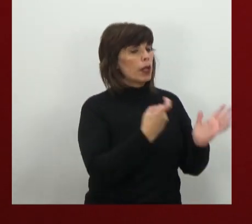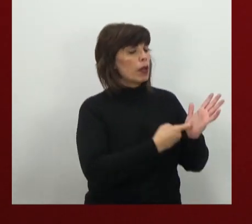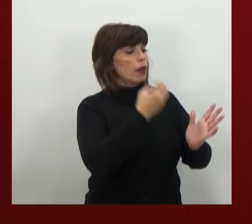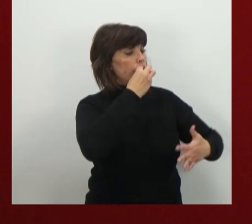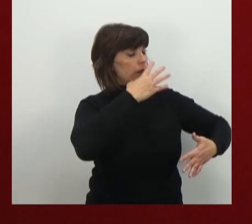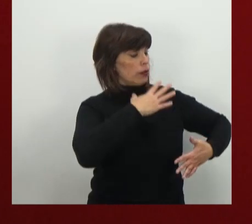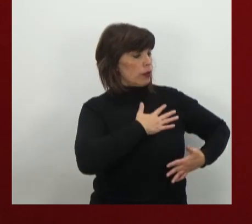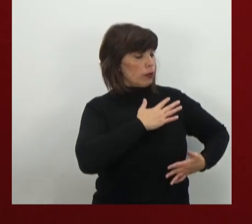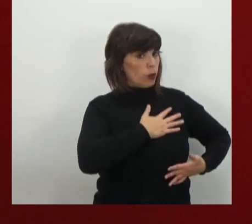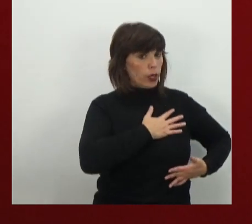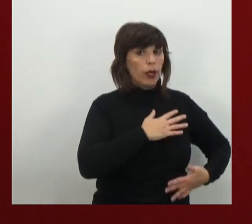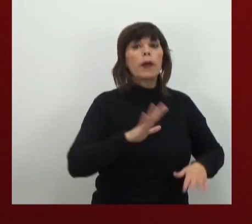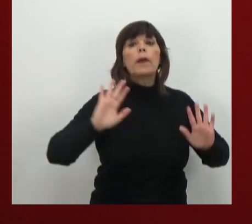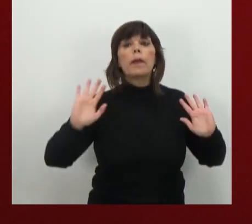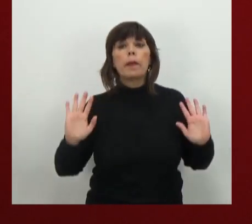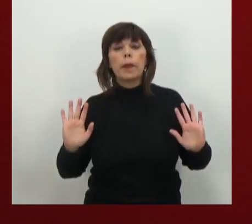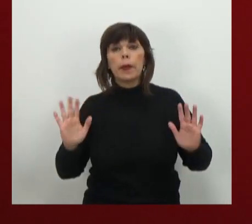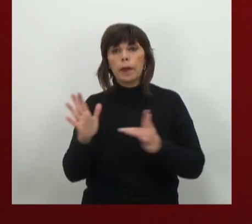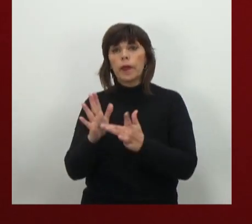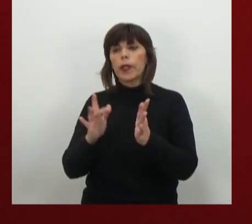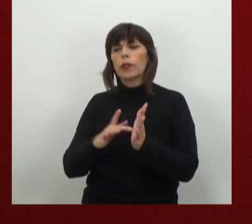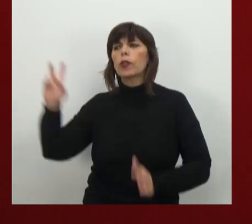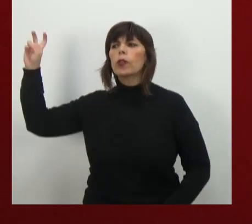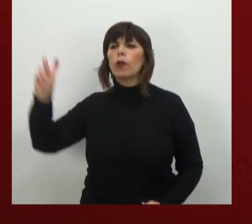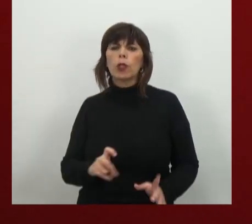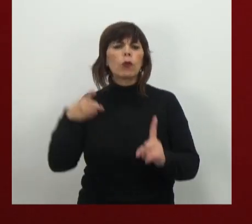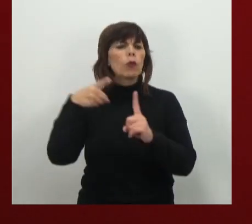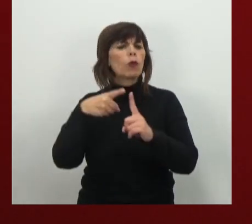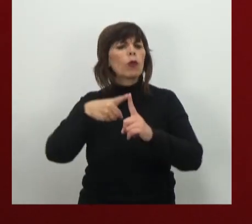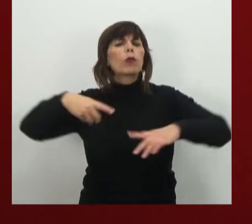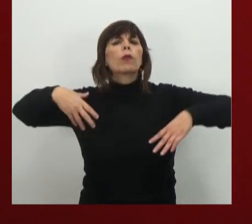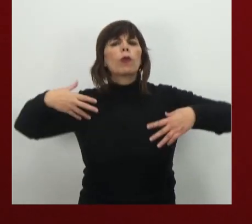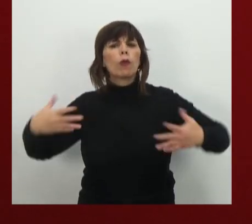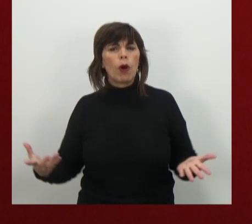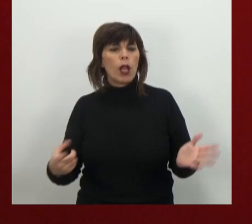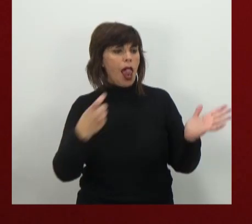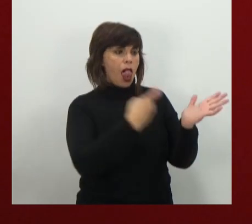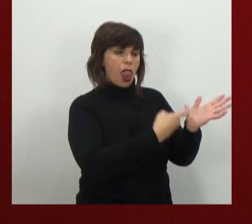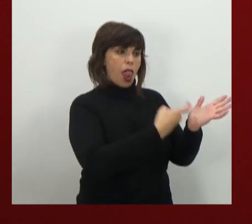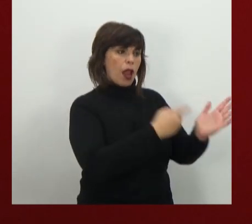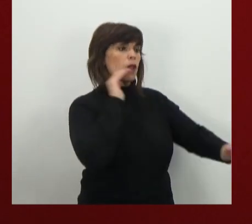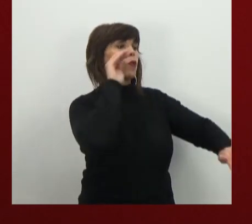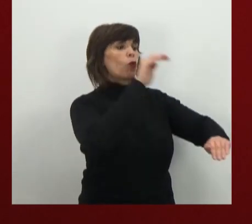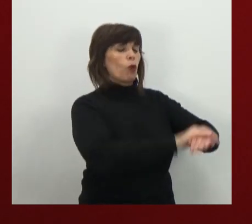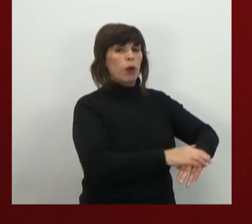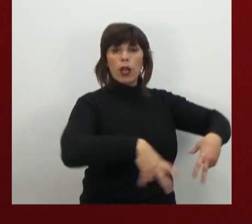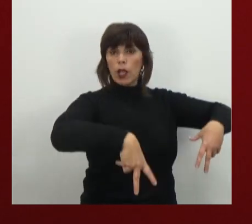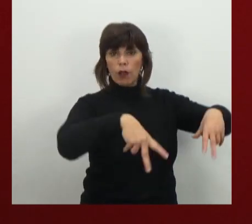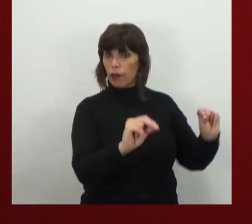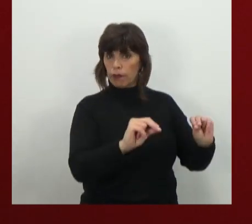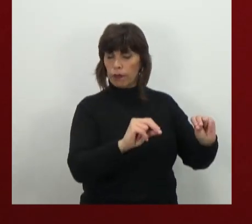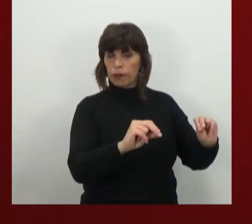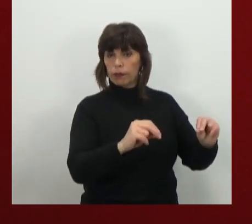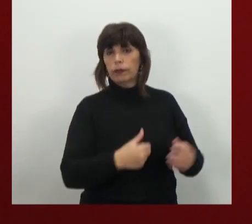Pero Jesucristo vino a cumplir la ley y a darle un fin a la ley. Como